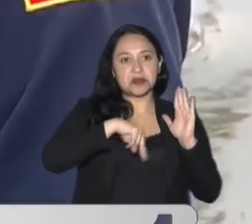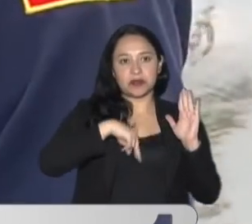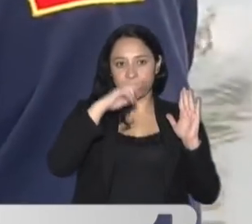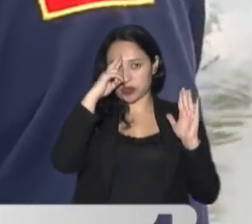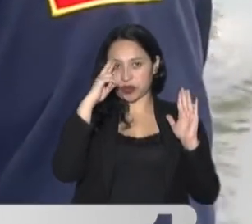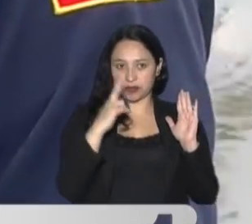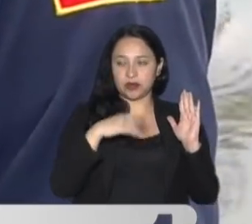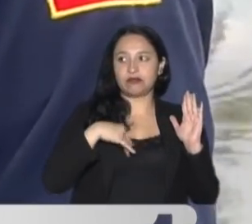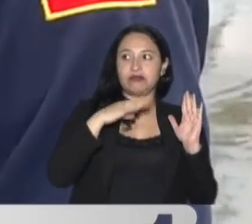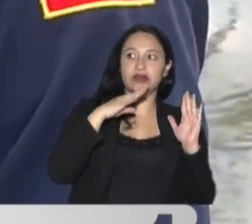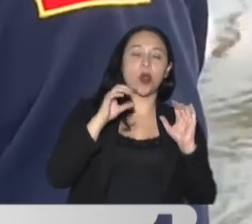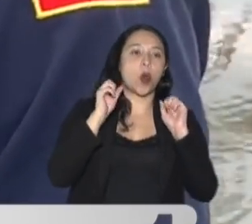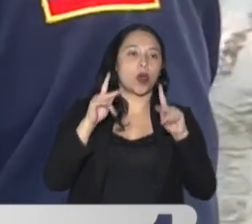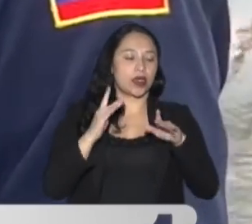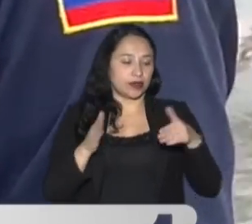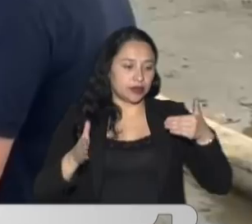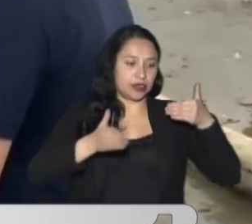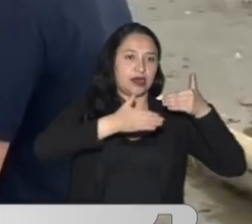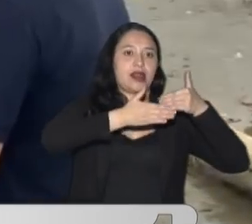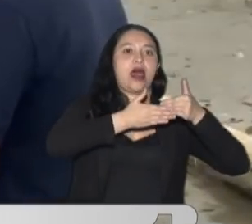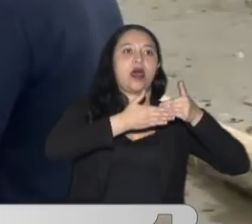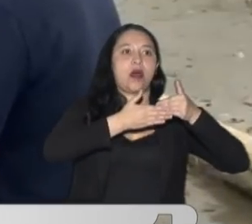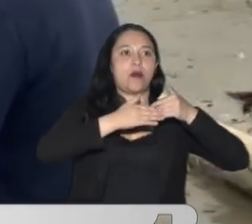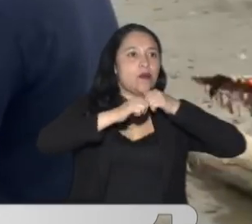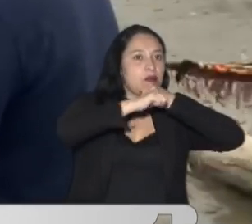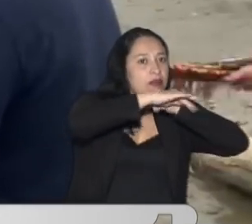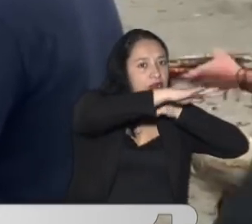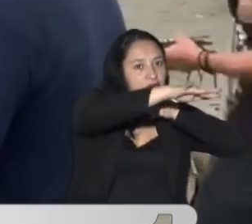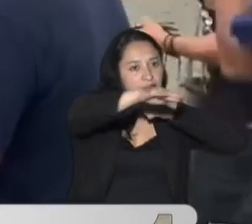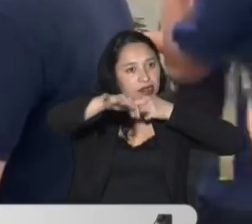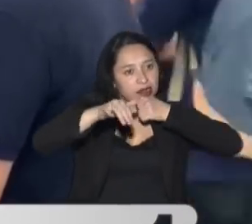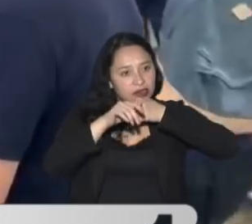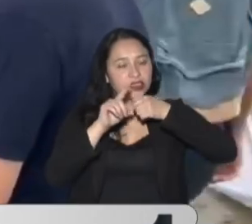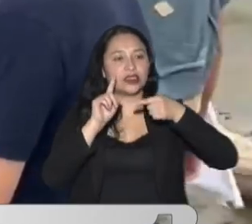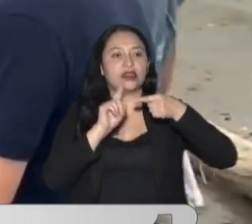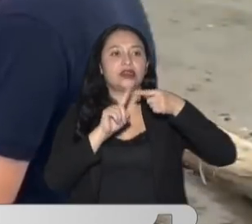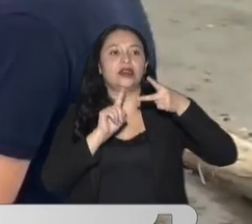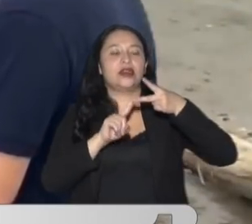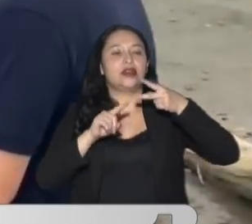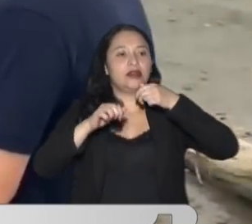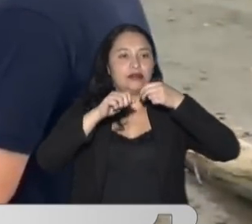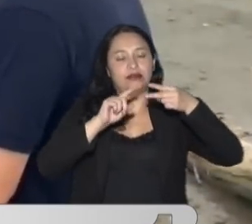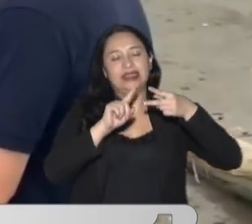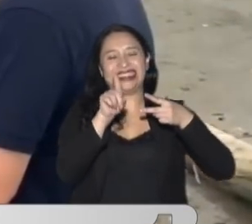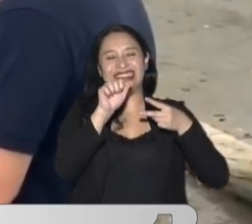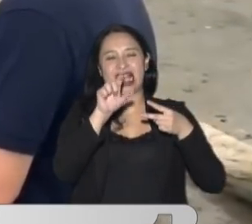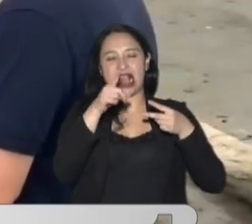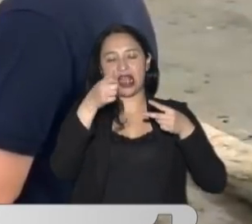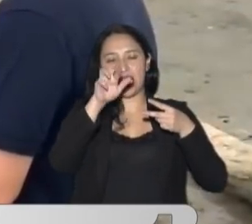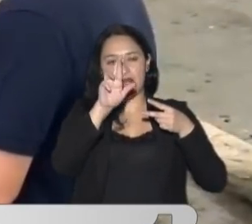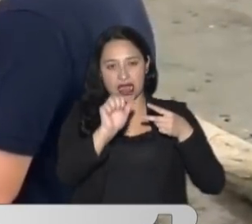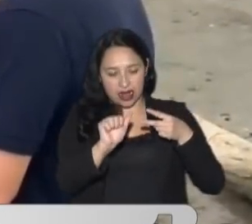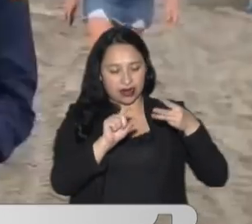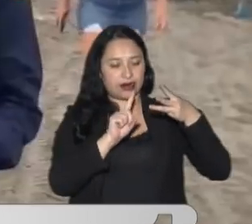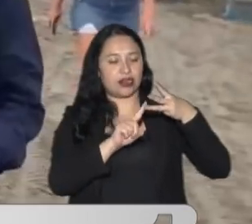cerraron de esta manera la playa de Prado Mar, también la playa de Salgar y la playa del Country. A las 12 del mediodía ya se